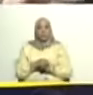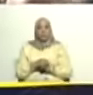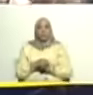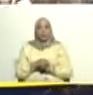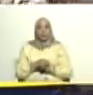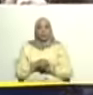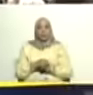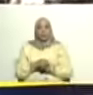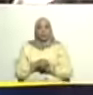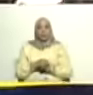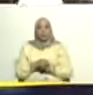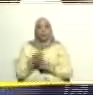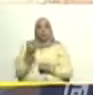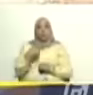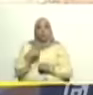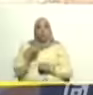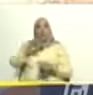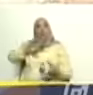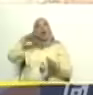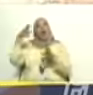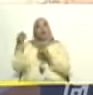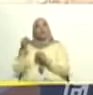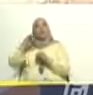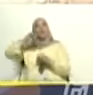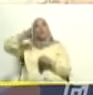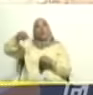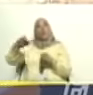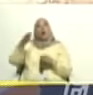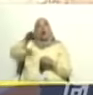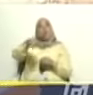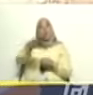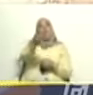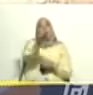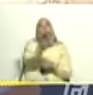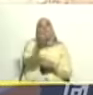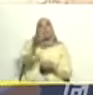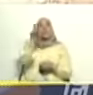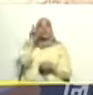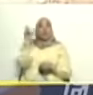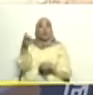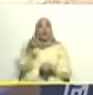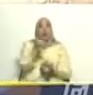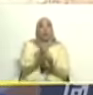Y yo estaba con los CLAT San Juan de los Morros a 42 grados a la sombra.